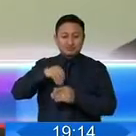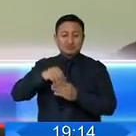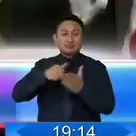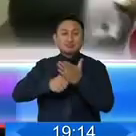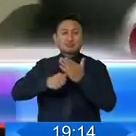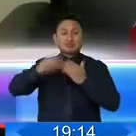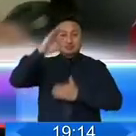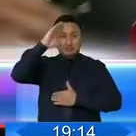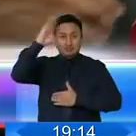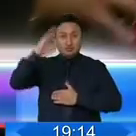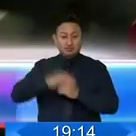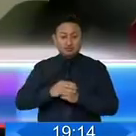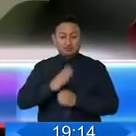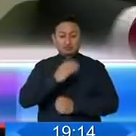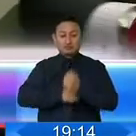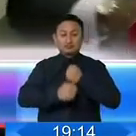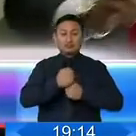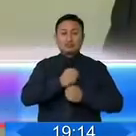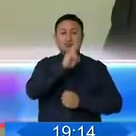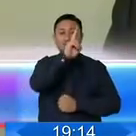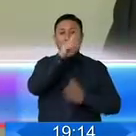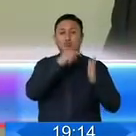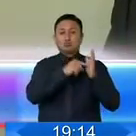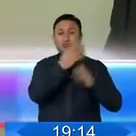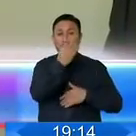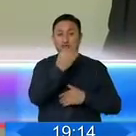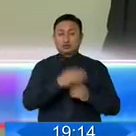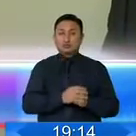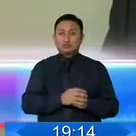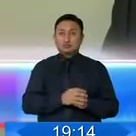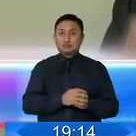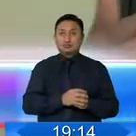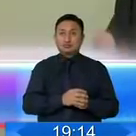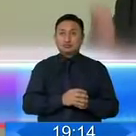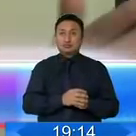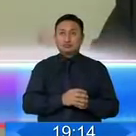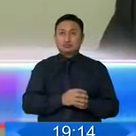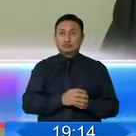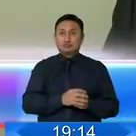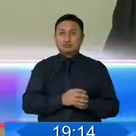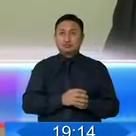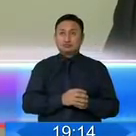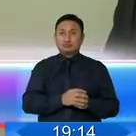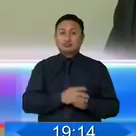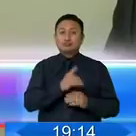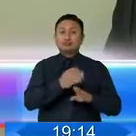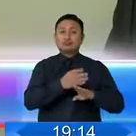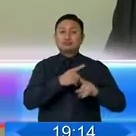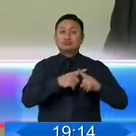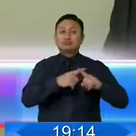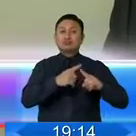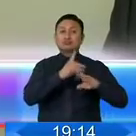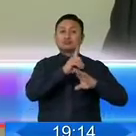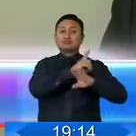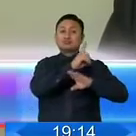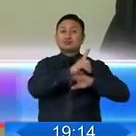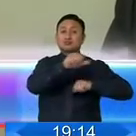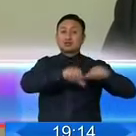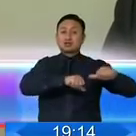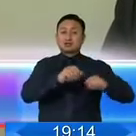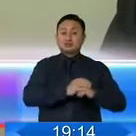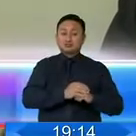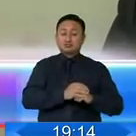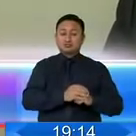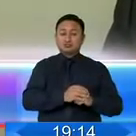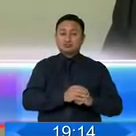del Interior desde el 2014. Por acción ilícita está el señor Platonov, que era director administrativo, el señor